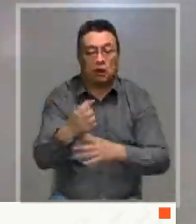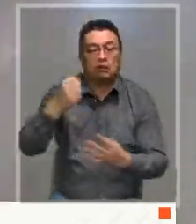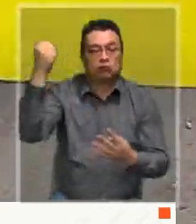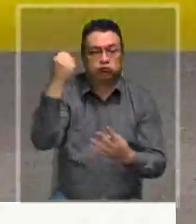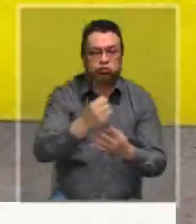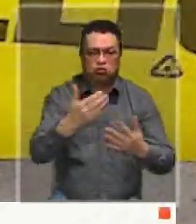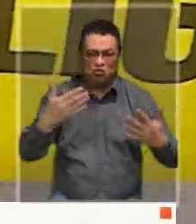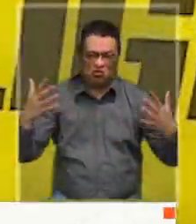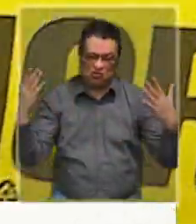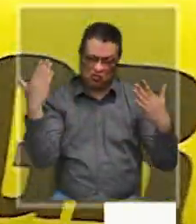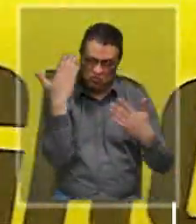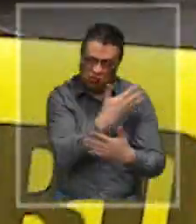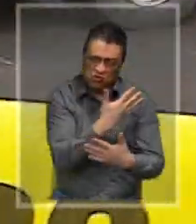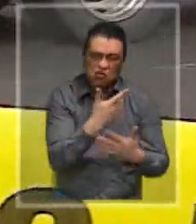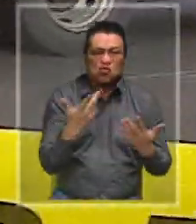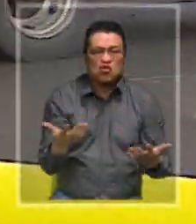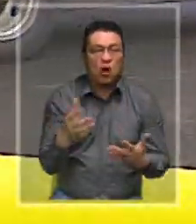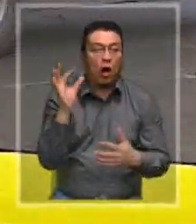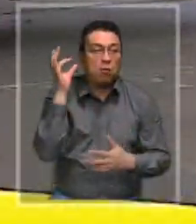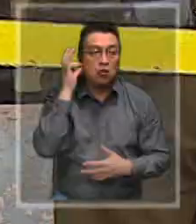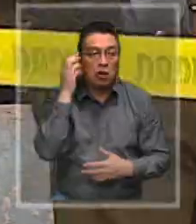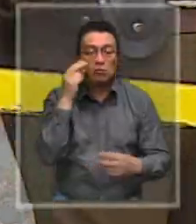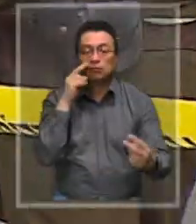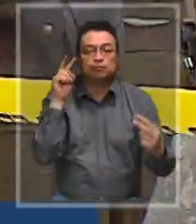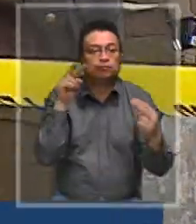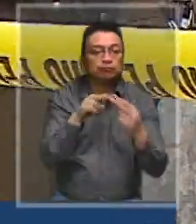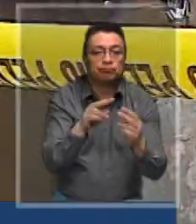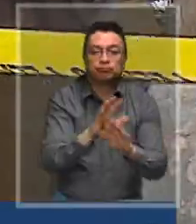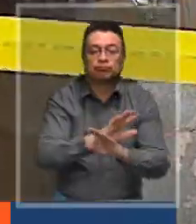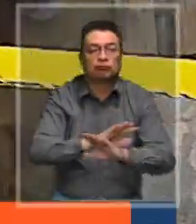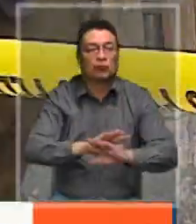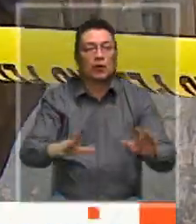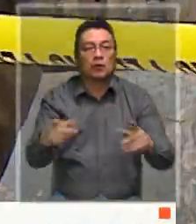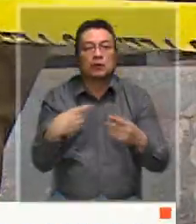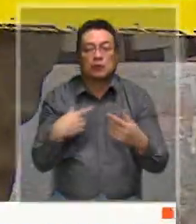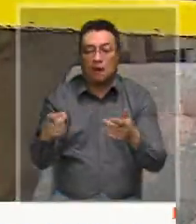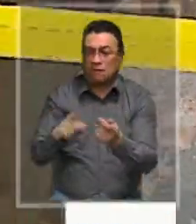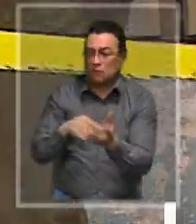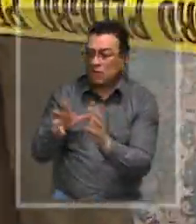sangre fría. Una mujer que nunca más mirará con los mismos ojos a su propia familia.